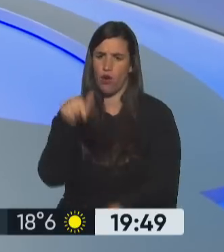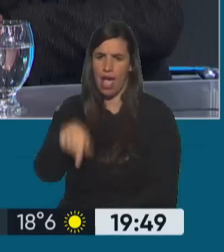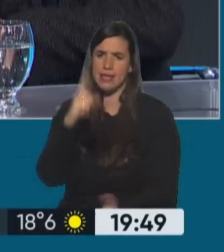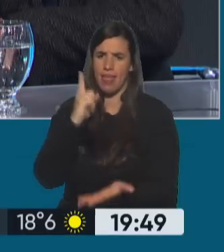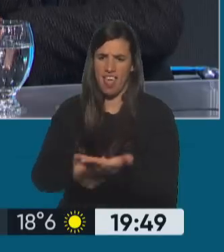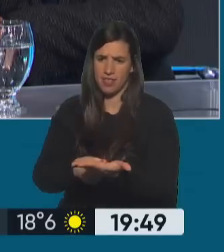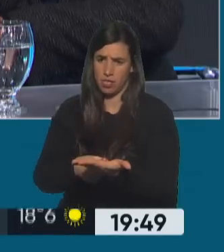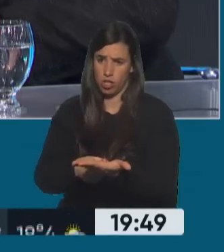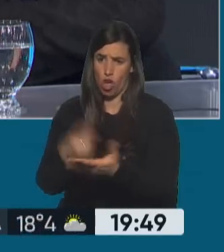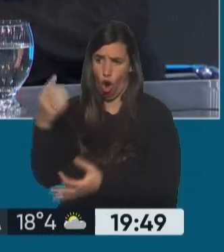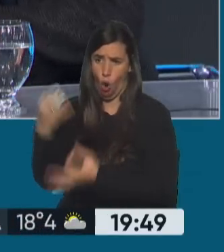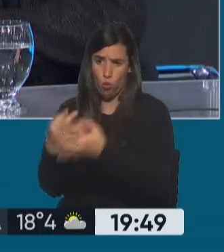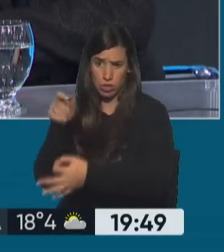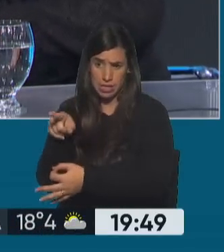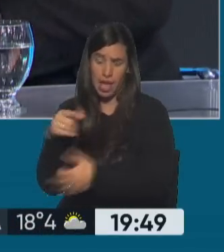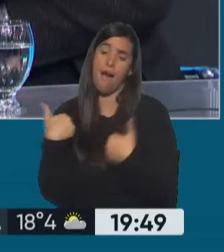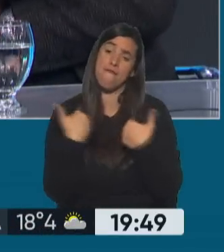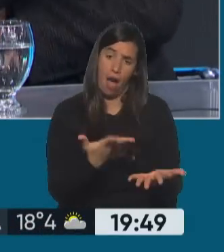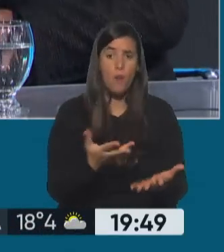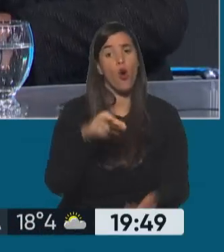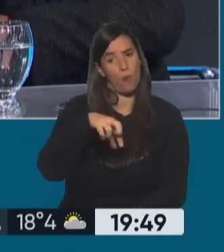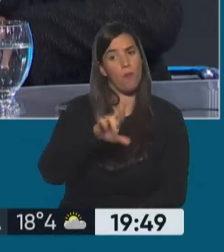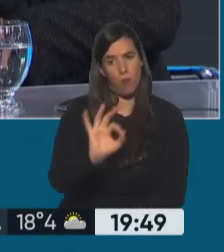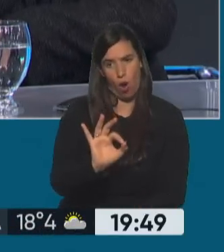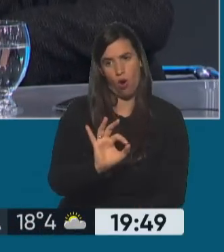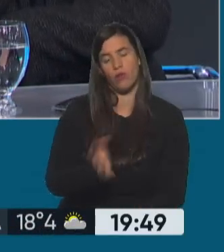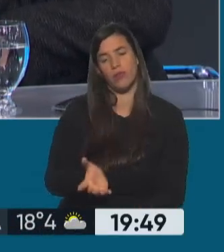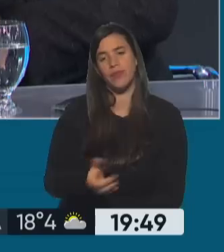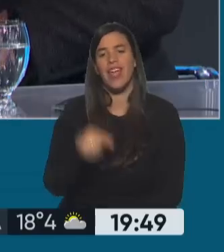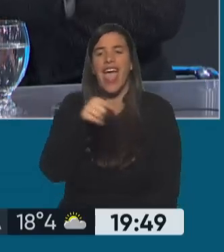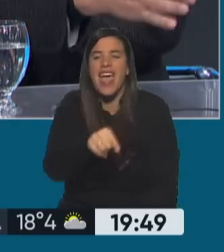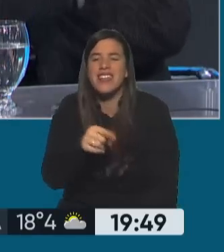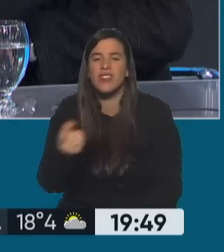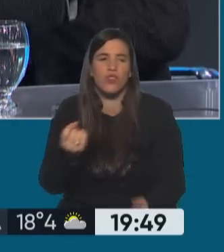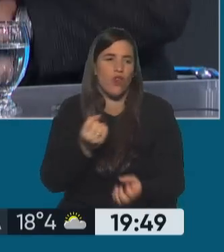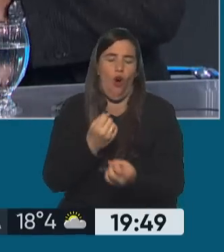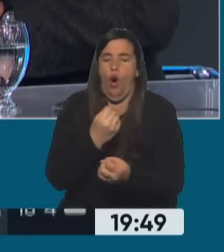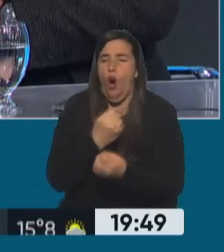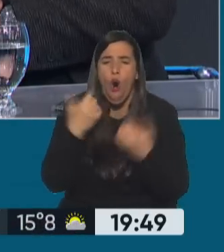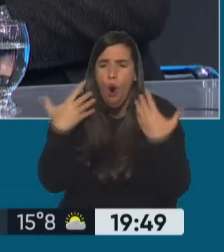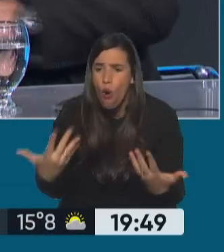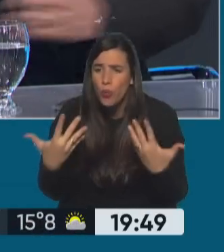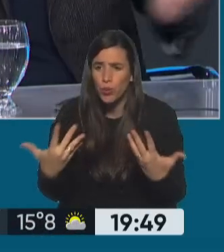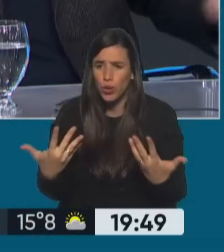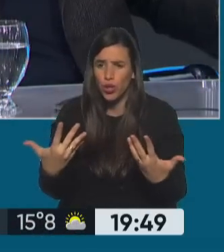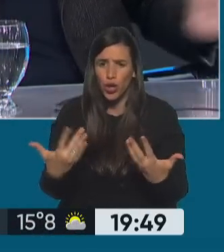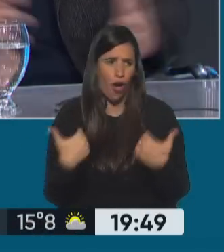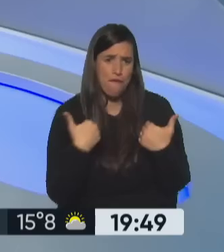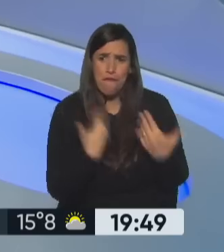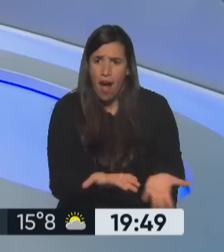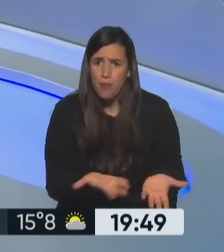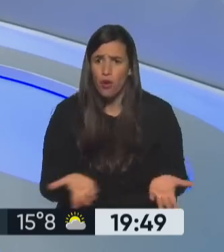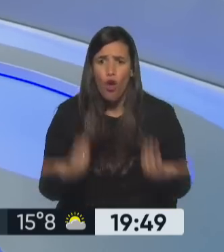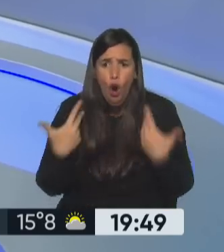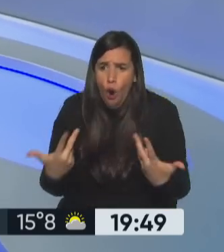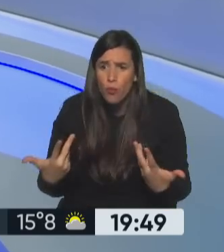nota tanto, que ya es una vergüenza, que es tan obvio, que favorecen a la derecha. Pero ¿viste todos lo que los dice días? Patricia Bullrich? Salió el